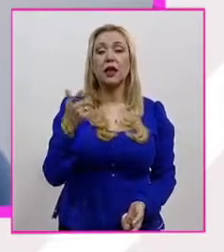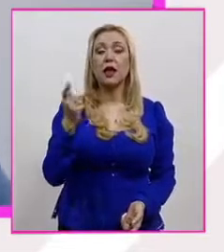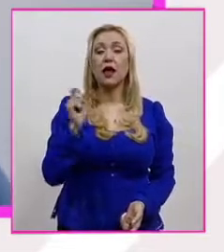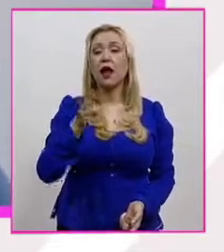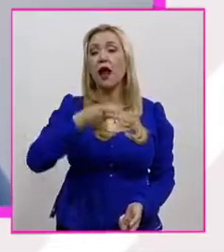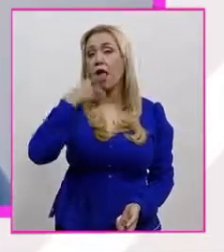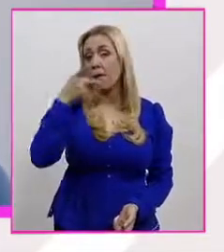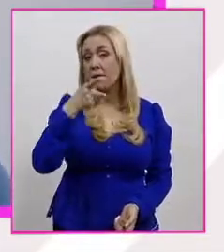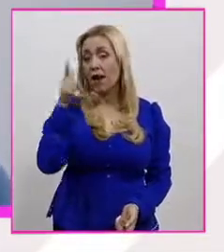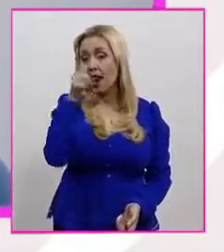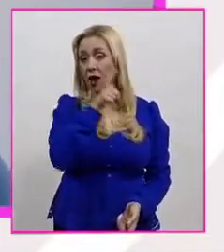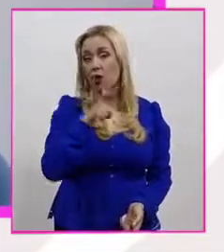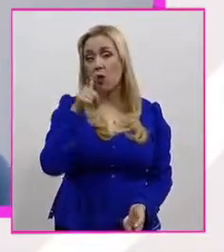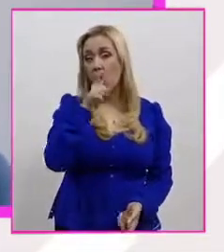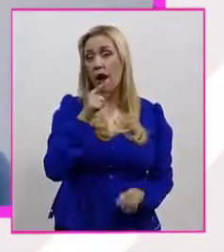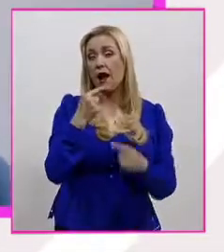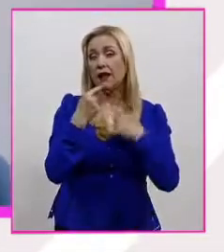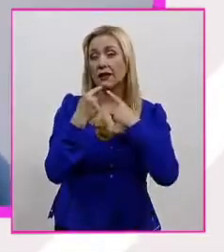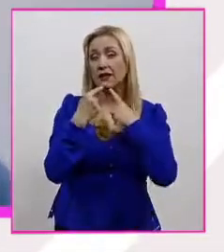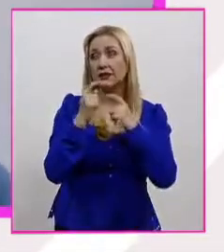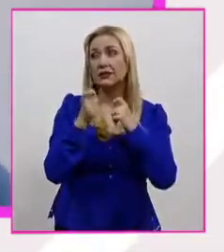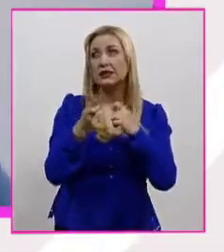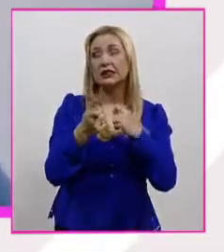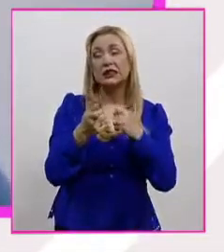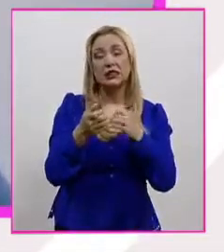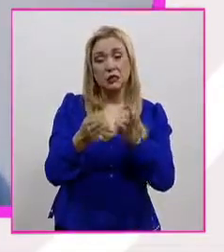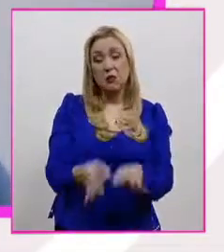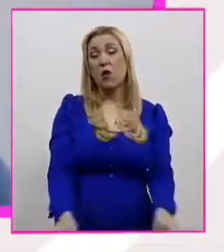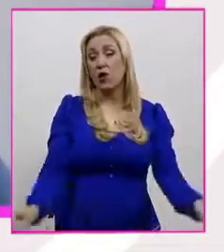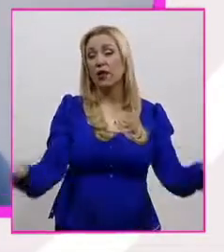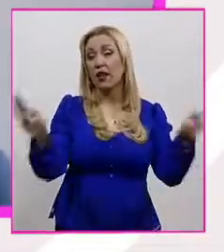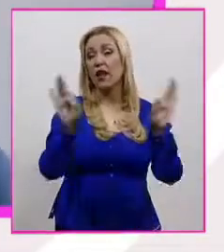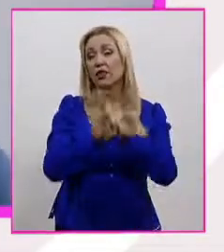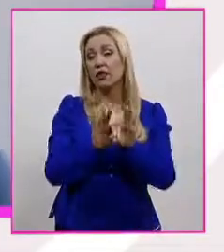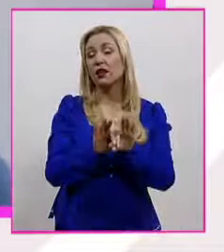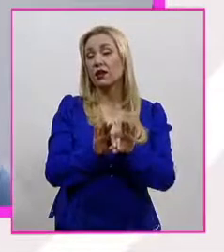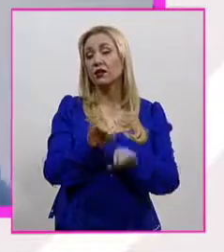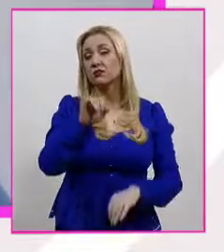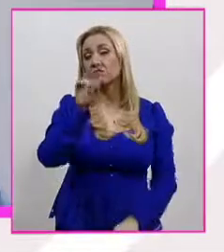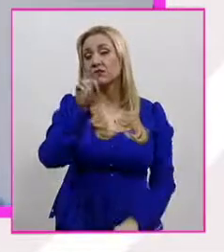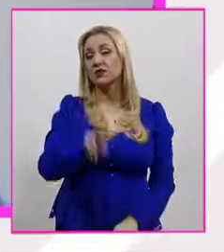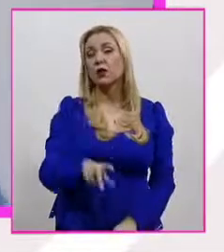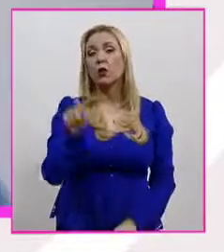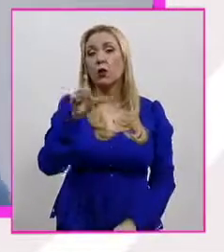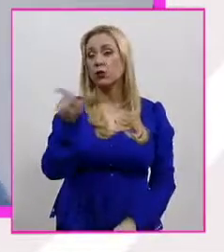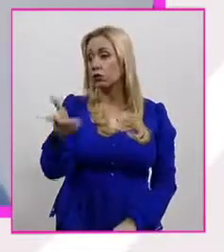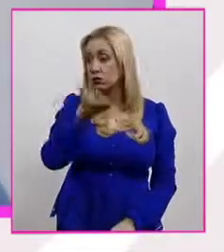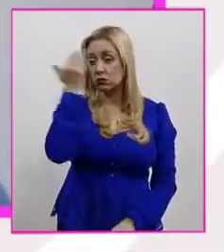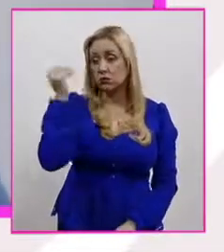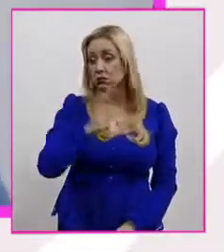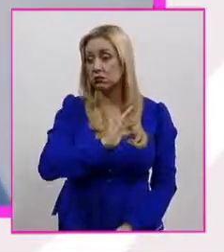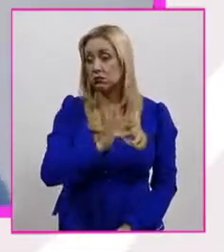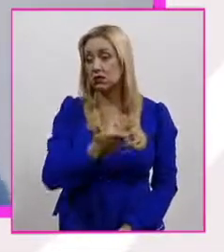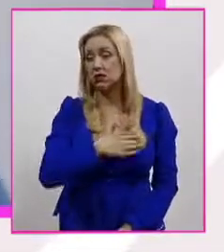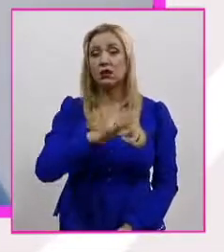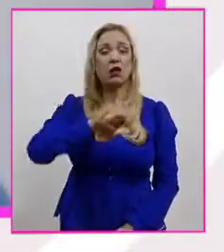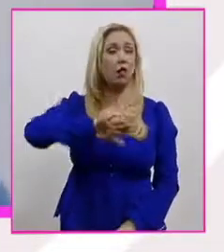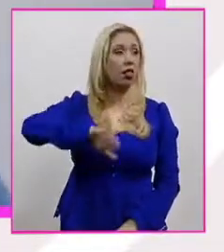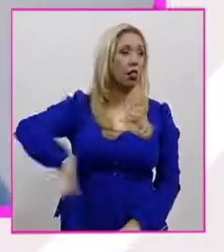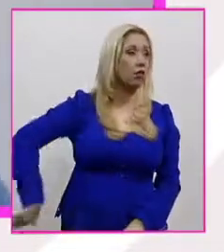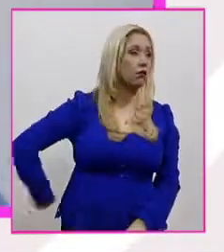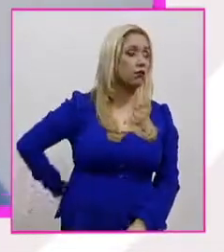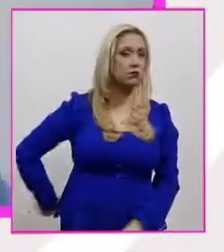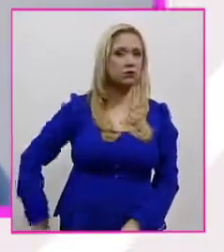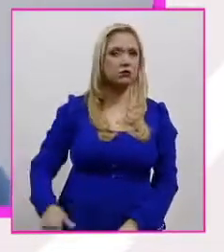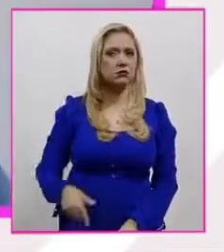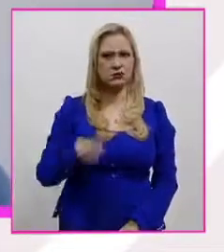hable es muy fuerte dentro del sistema y explica la desigualdad, ¿no? Y lo podemos ver a través de